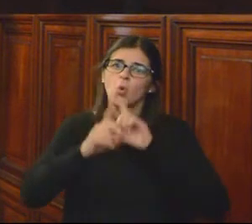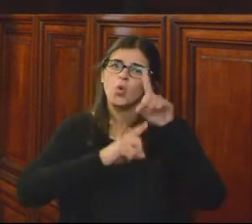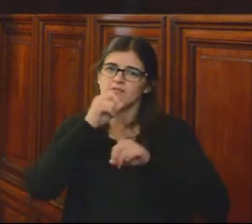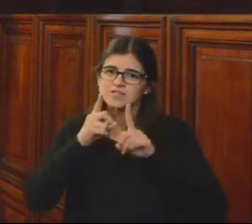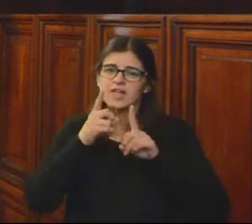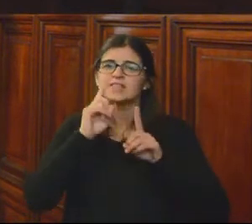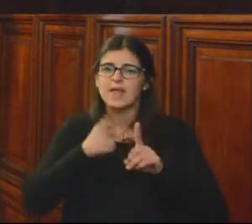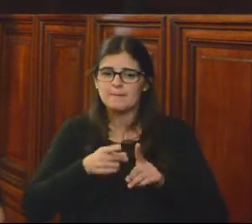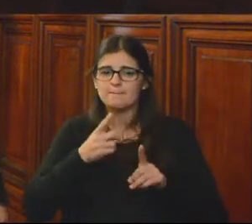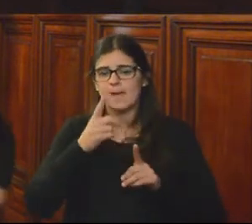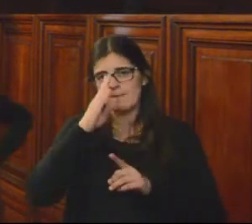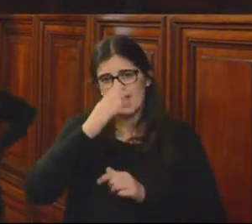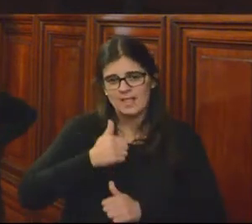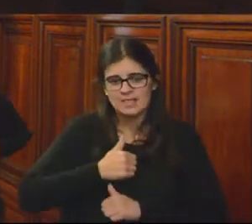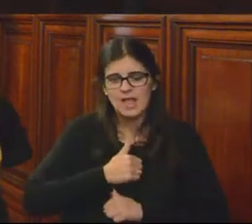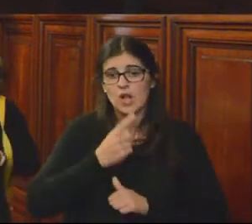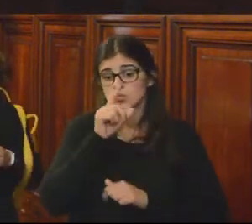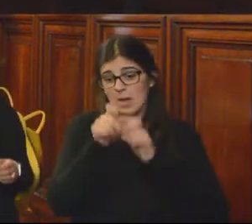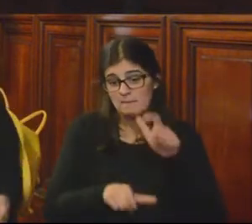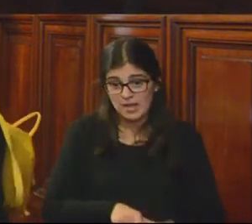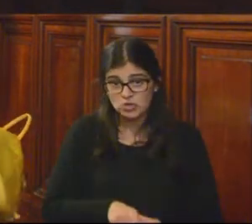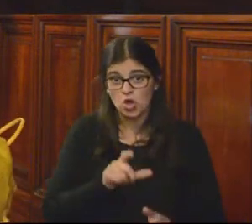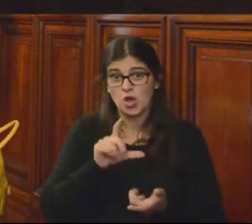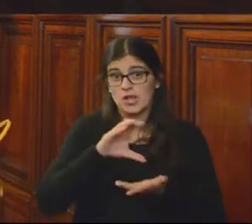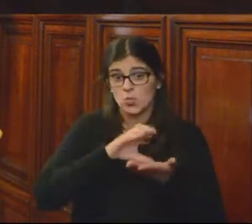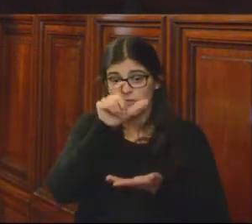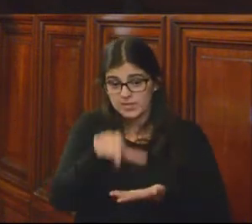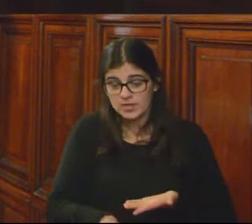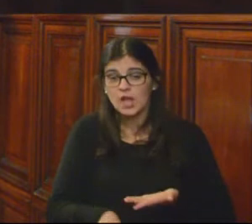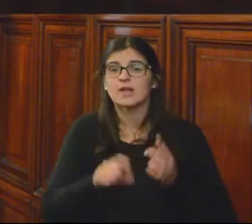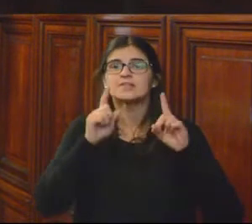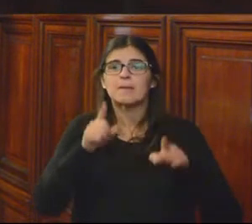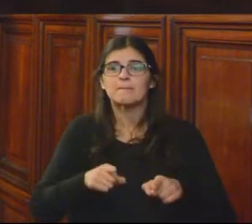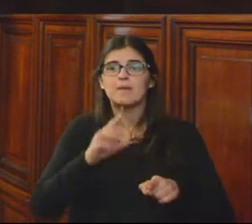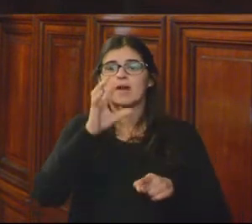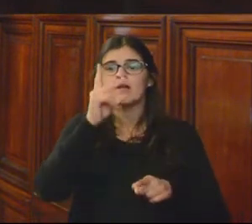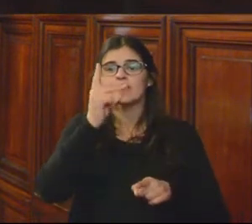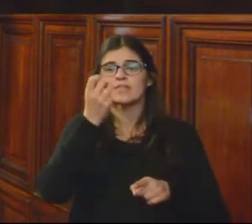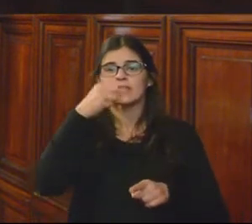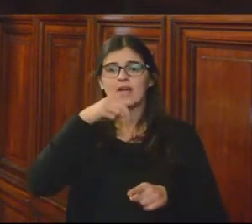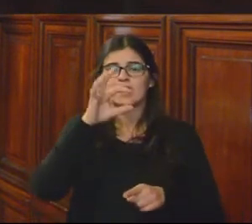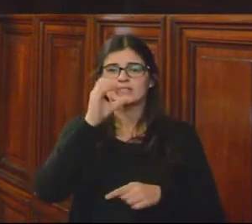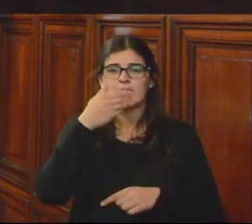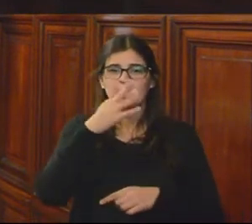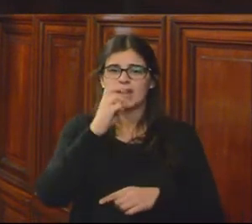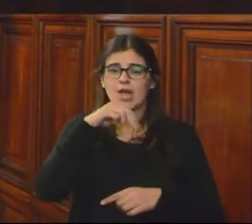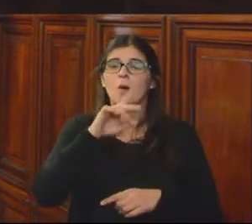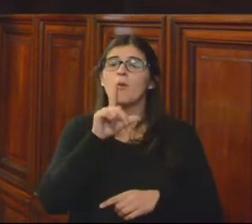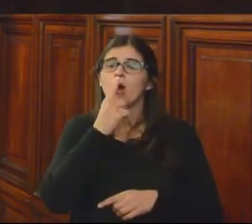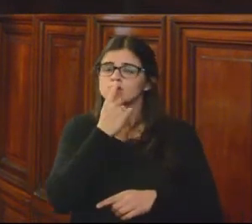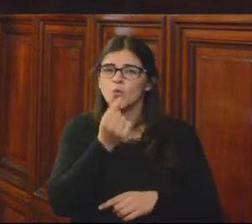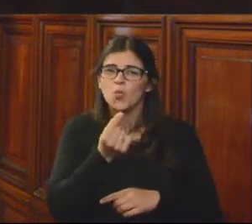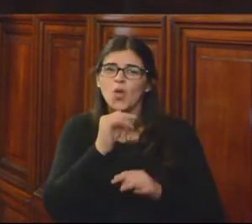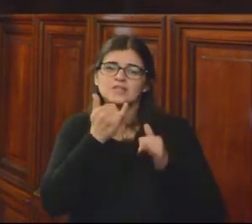sometido a la jurisdicción militar, es un civil. Y tenemos el caso de Dan Zambrano, una persona que por tuitear, con 300 y